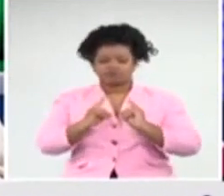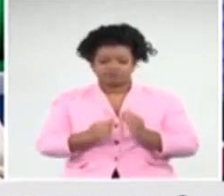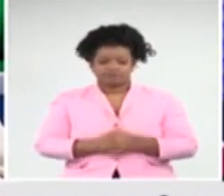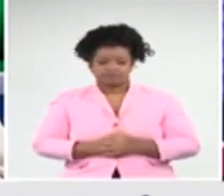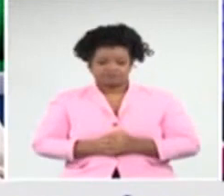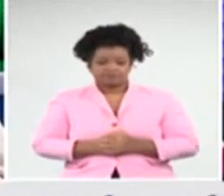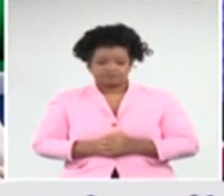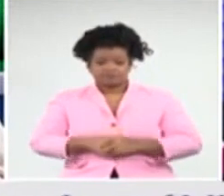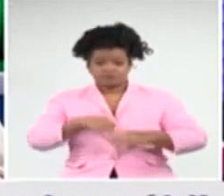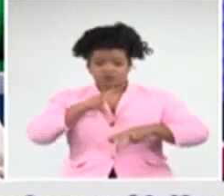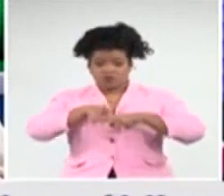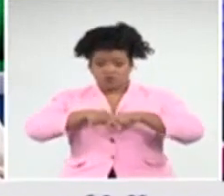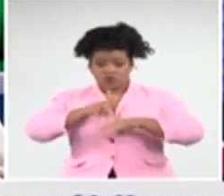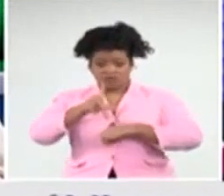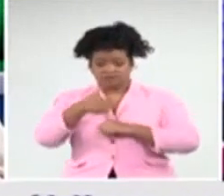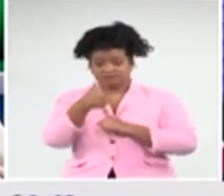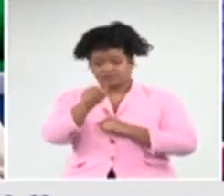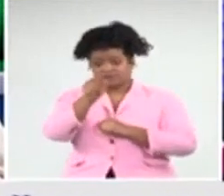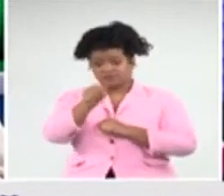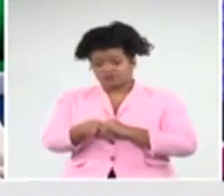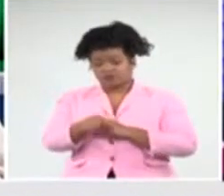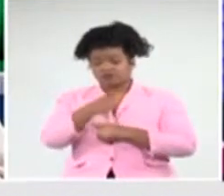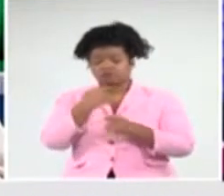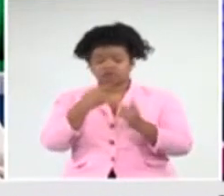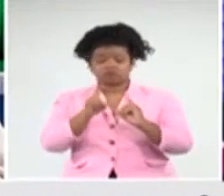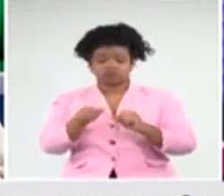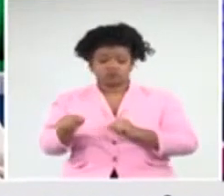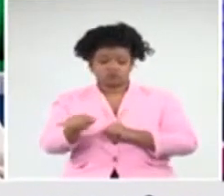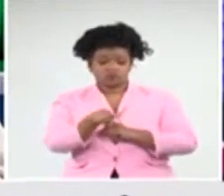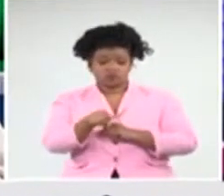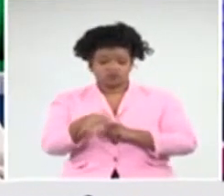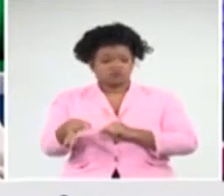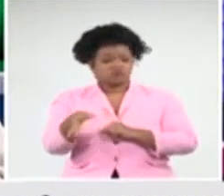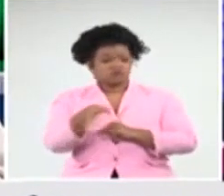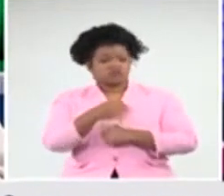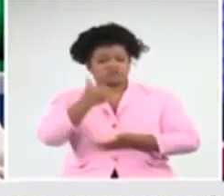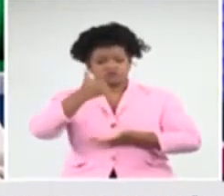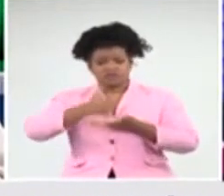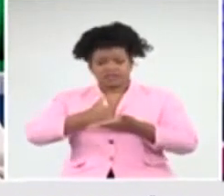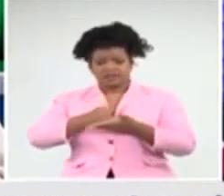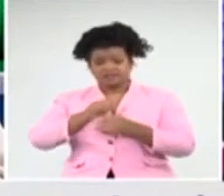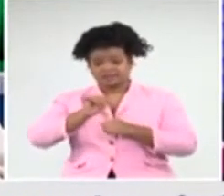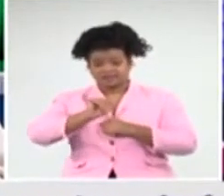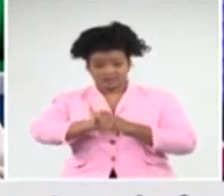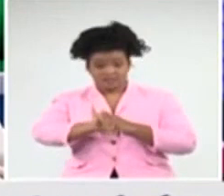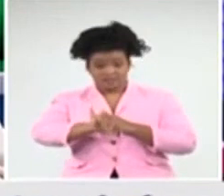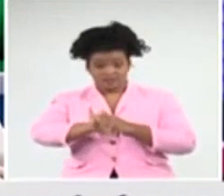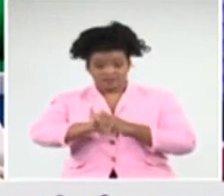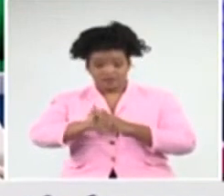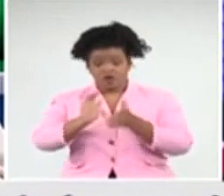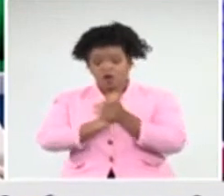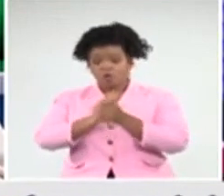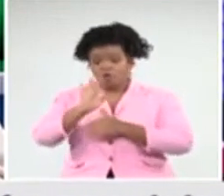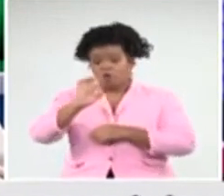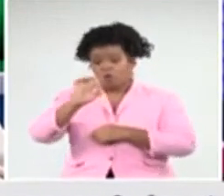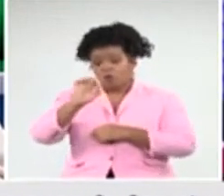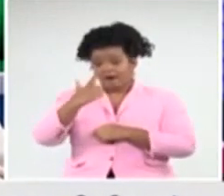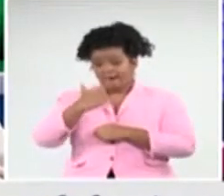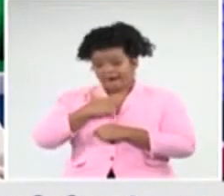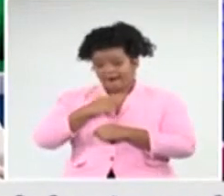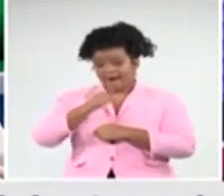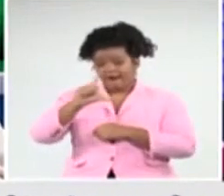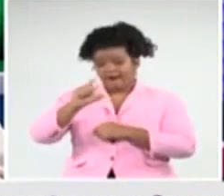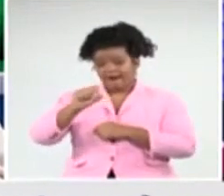10 personas fallecen también. Del municipio Holguín, 6, de Moa, Cacocún, Rafael Freire y